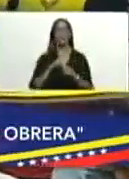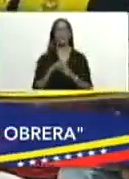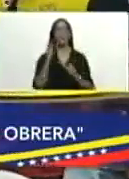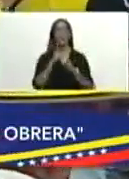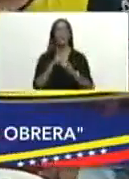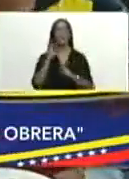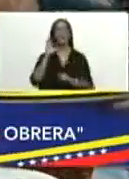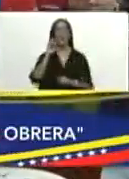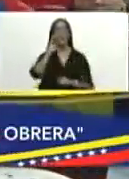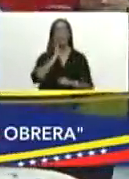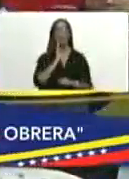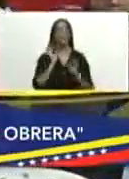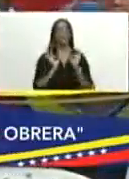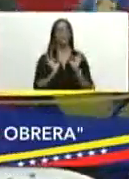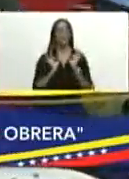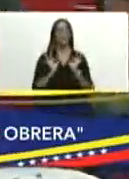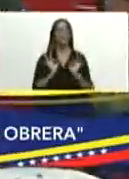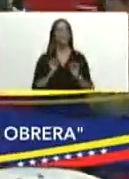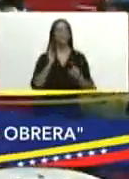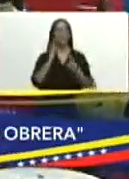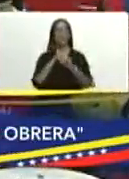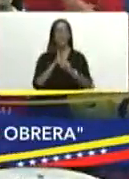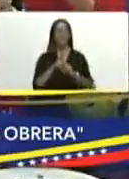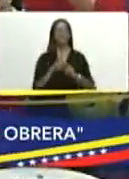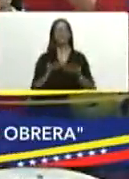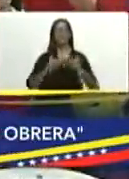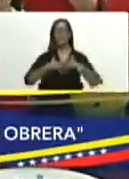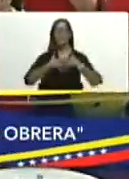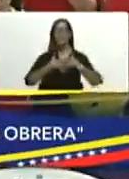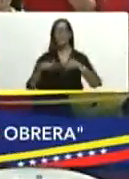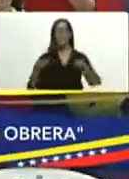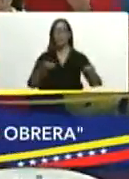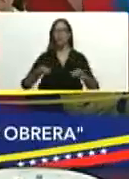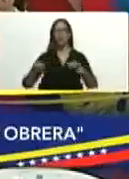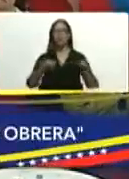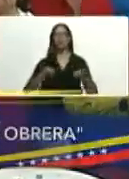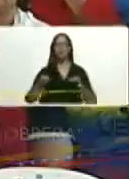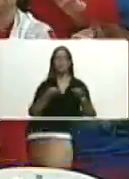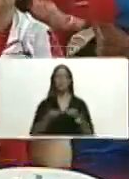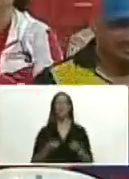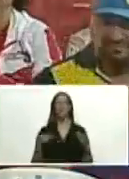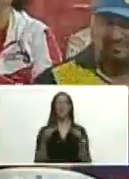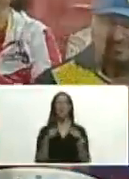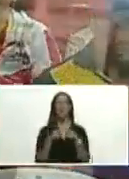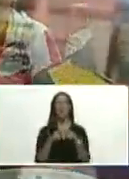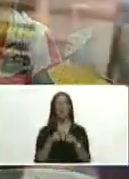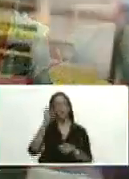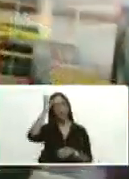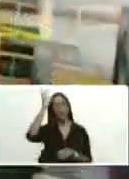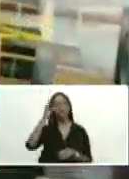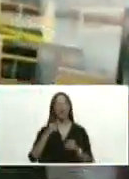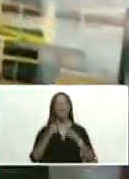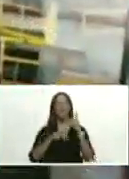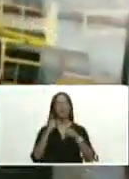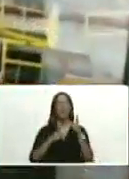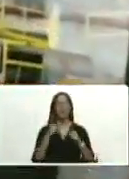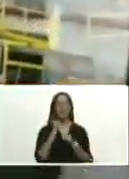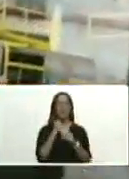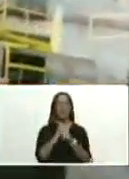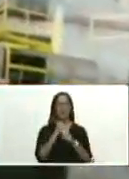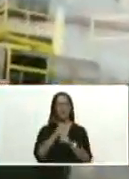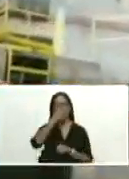el estado Bolívar específicamente desde la siderúrgica del Orinoco Alfredo mareiro se ha reunido con los consejos productivos de los trabajadores